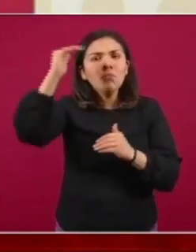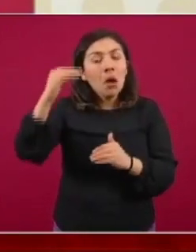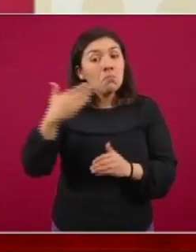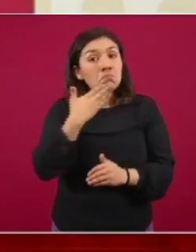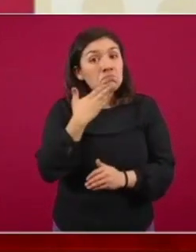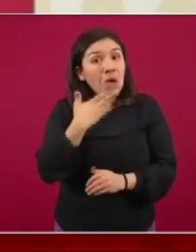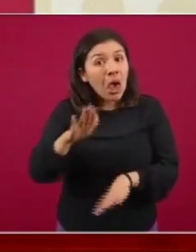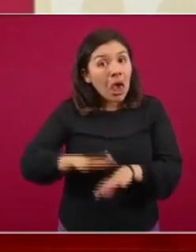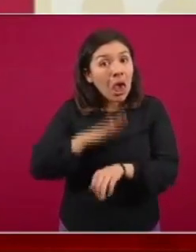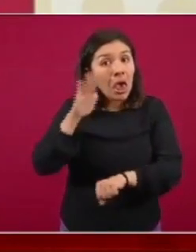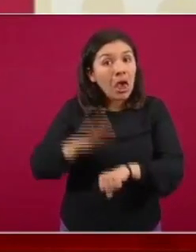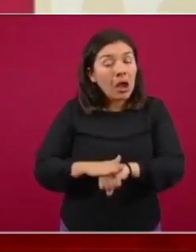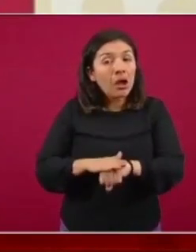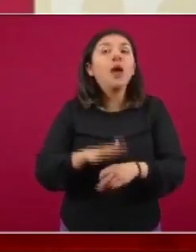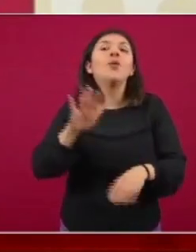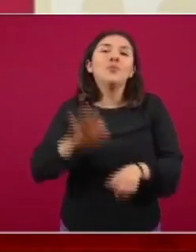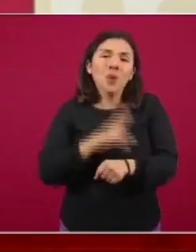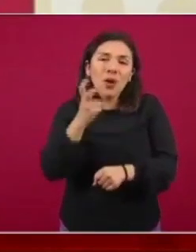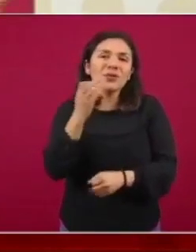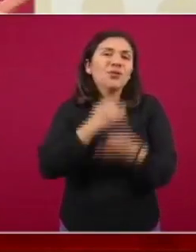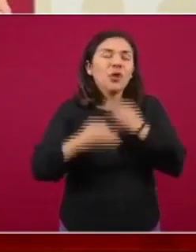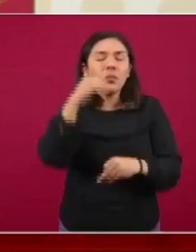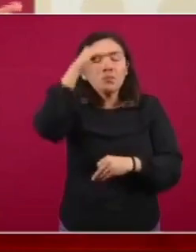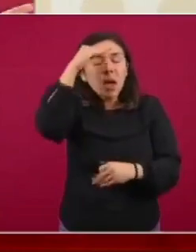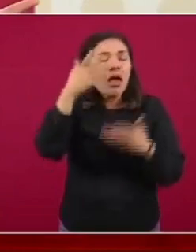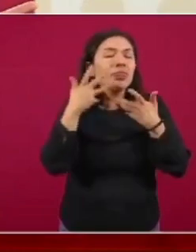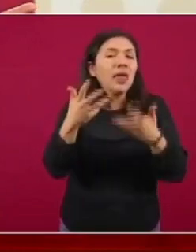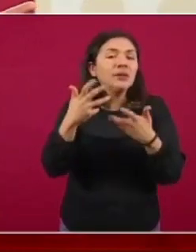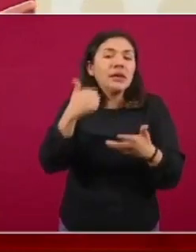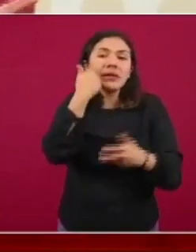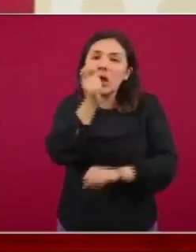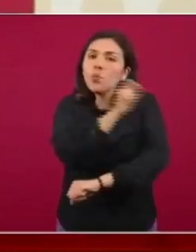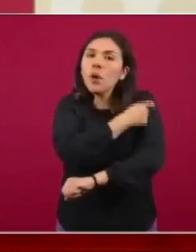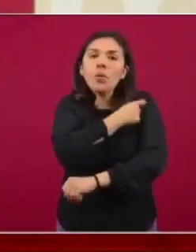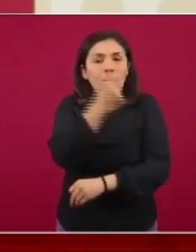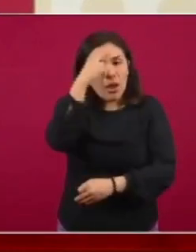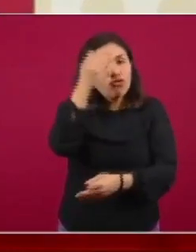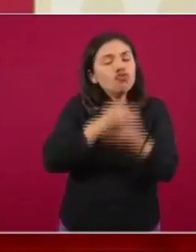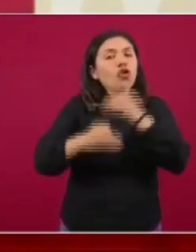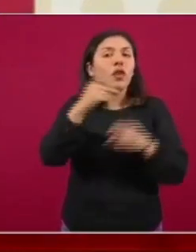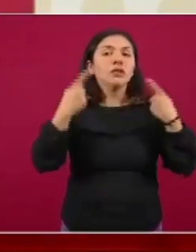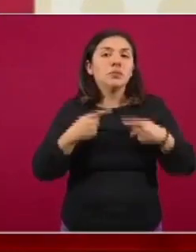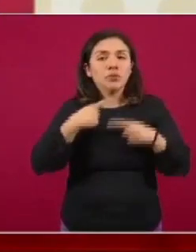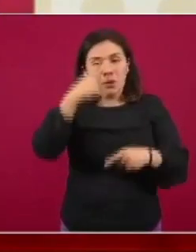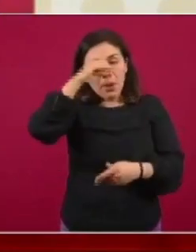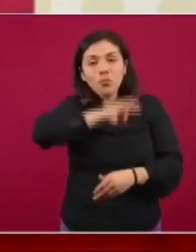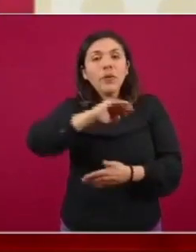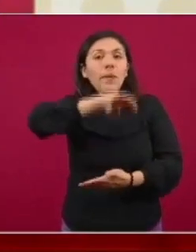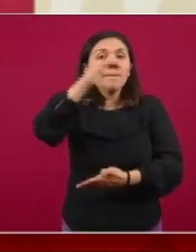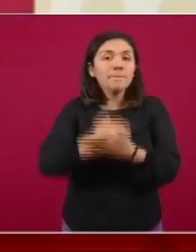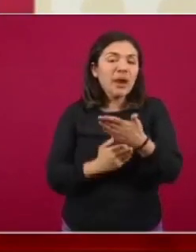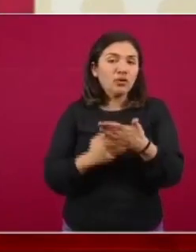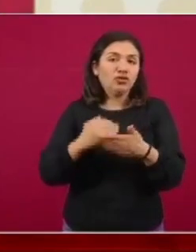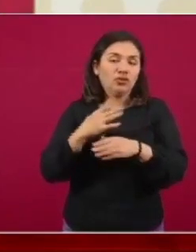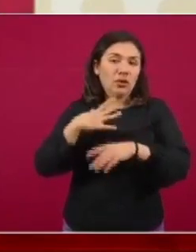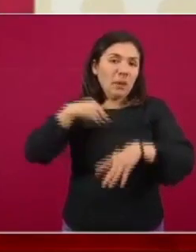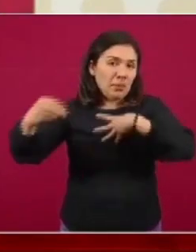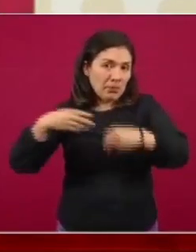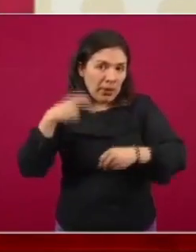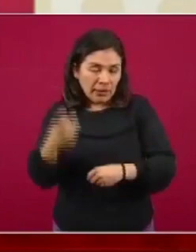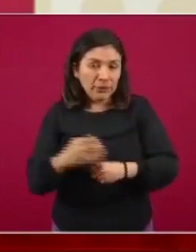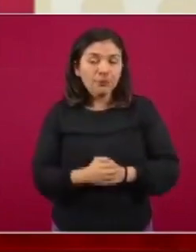¿no? Y eso entonces, por eso la aspiración de tener la vacunación universal para disminuir la transmisión. Pero bueno, de estos